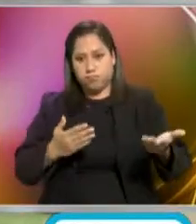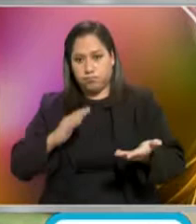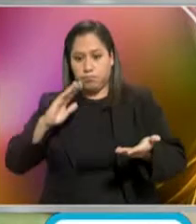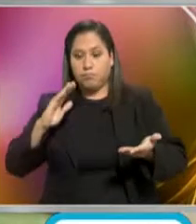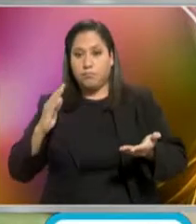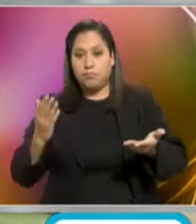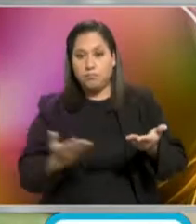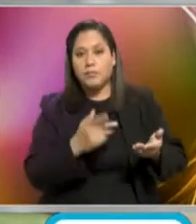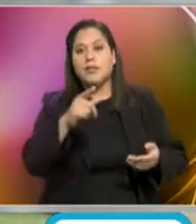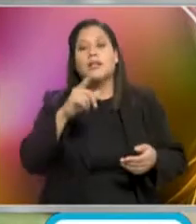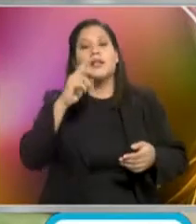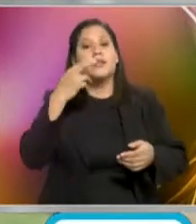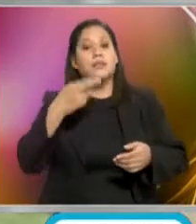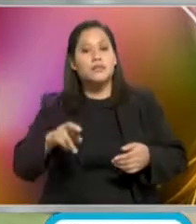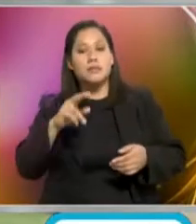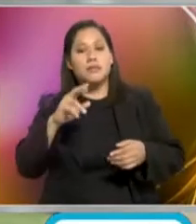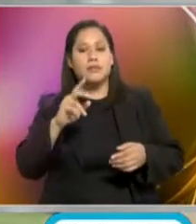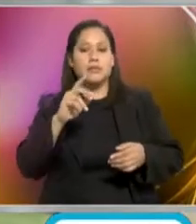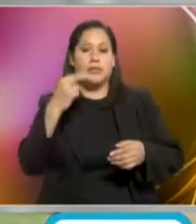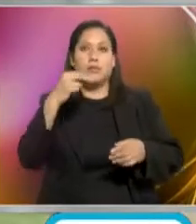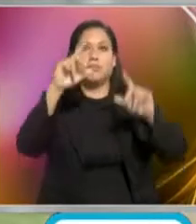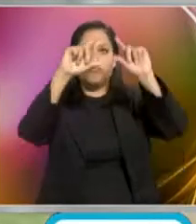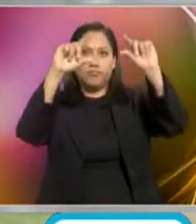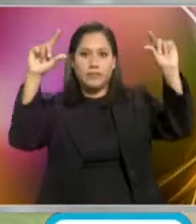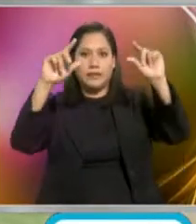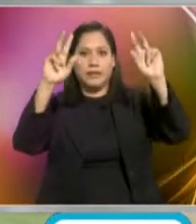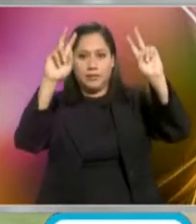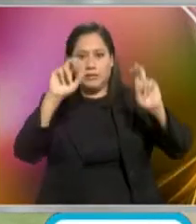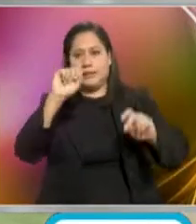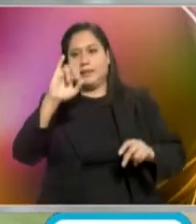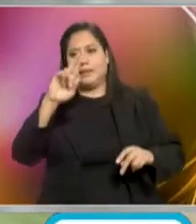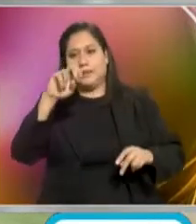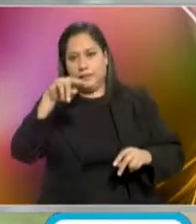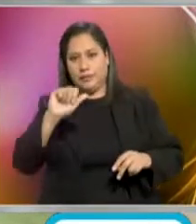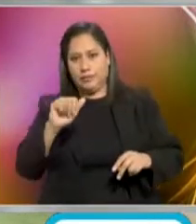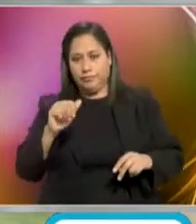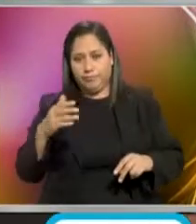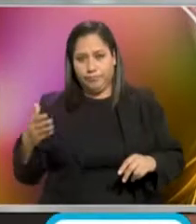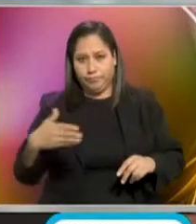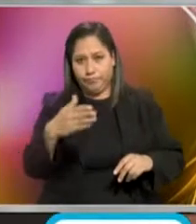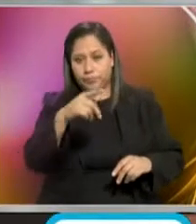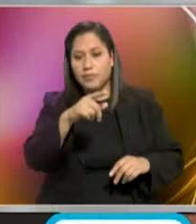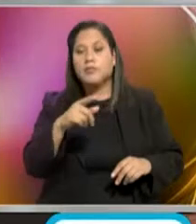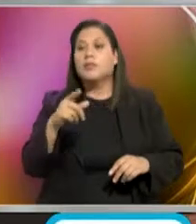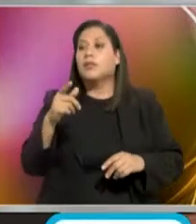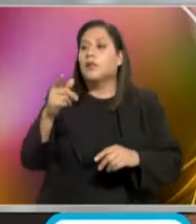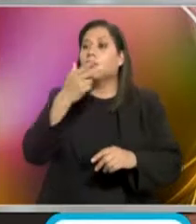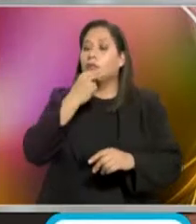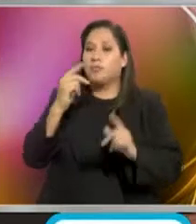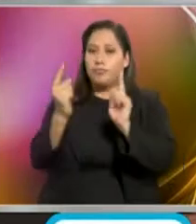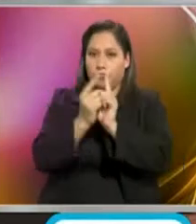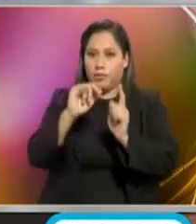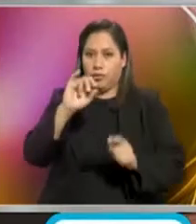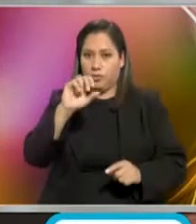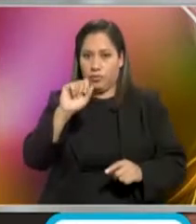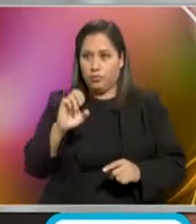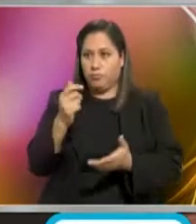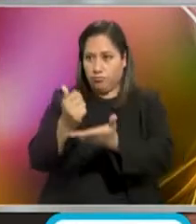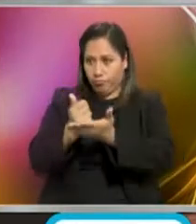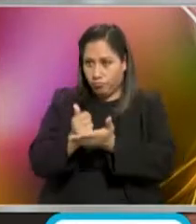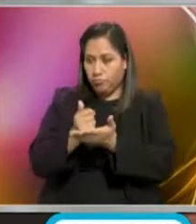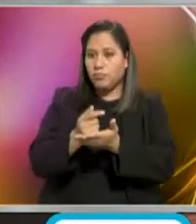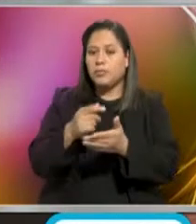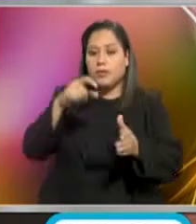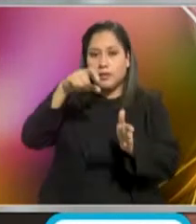se llamaba La Sirena. Ahí conoció a Andrés Huesca, que le ayudó a grabar sus primeras canciones. Fue jugador